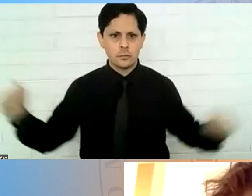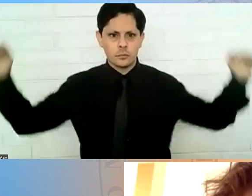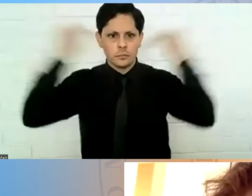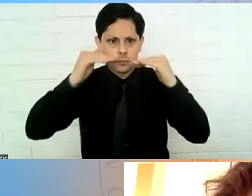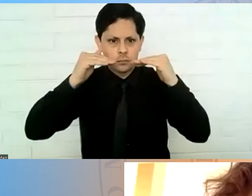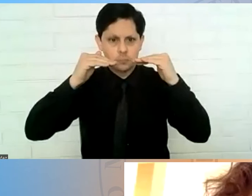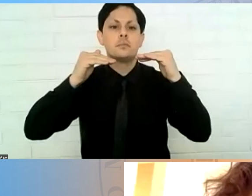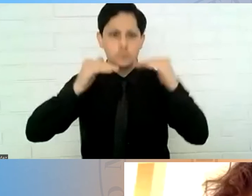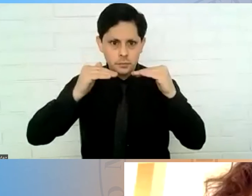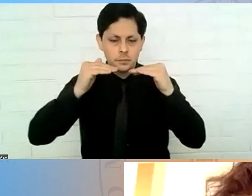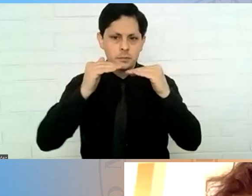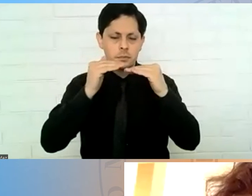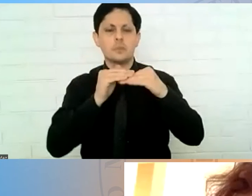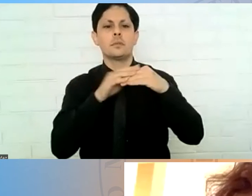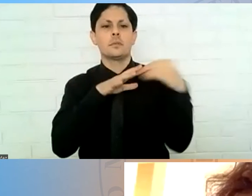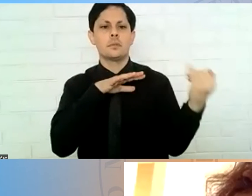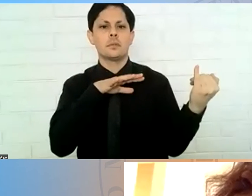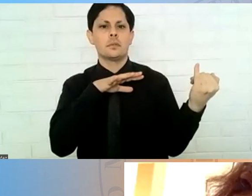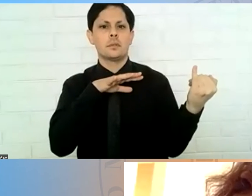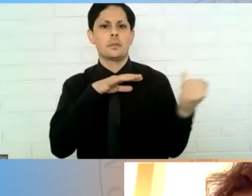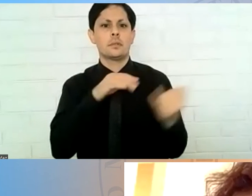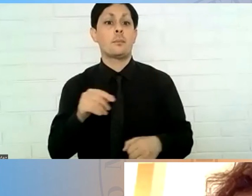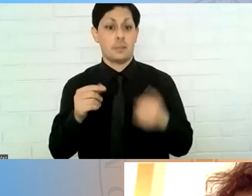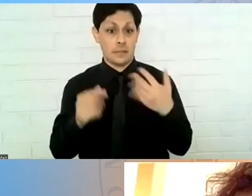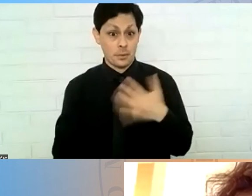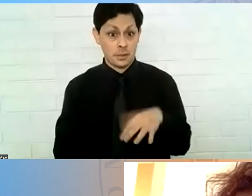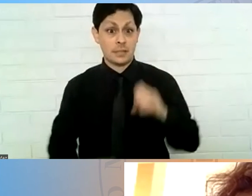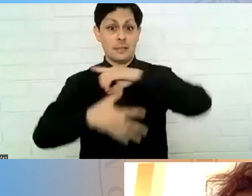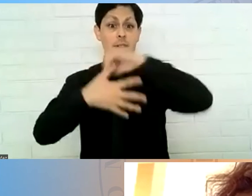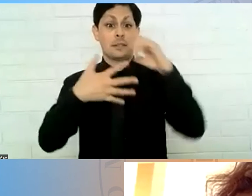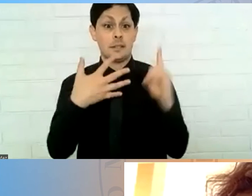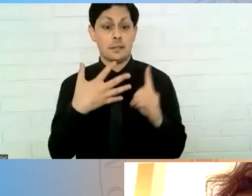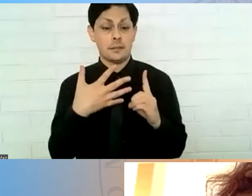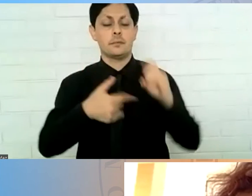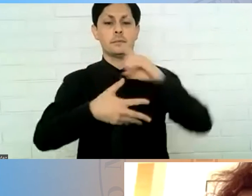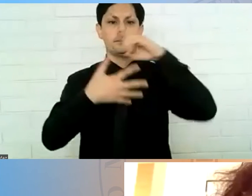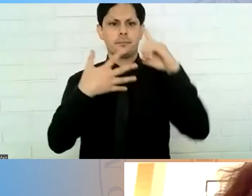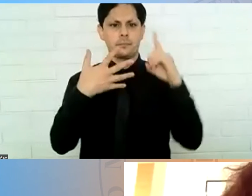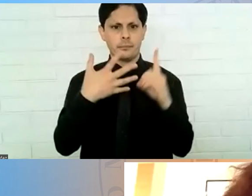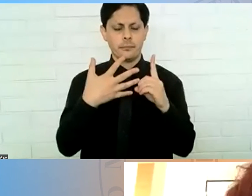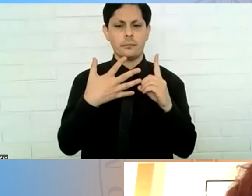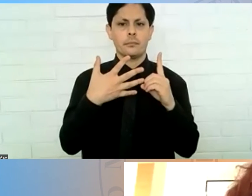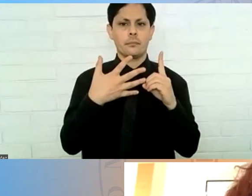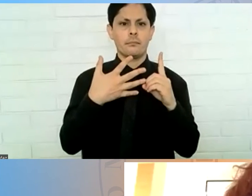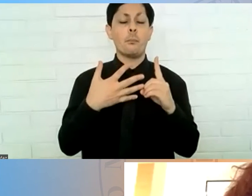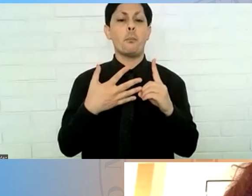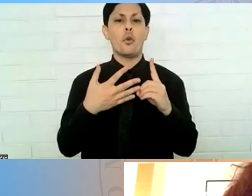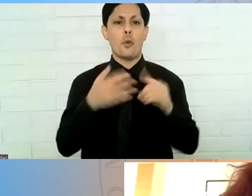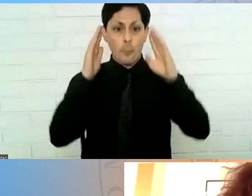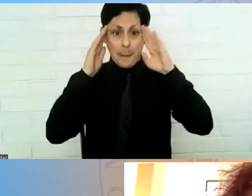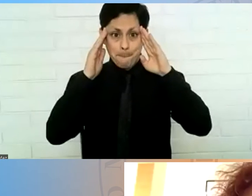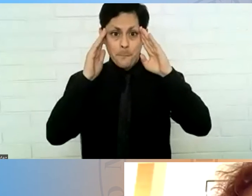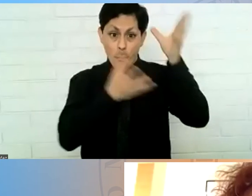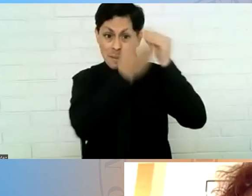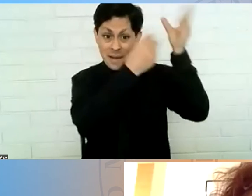diversidad y la importancia que tiene, ¿no es cierto?, en el aprendizaje, cuando nos preparamos para trabajar, ¿no es